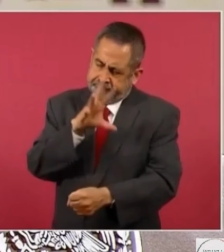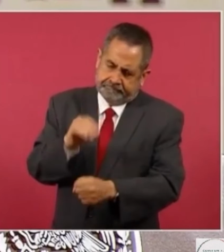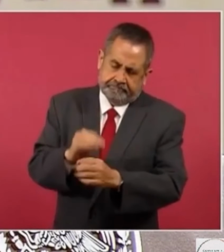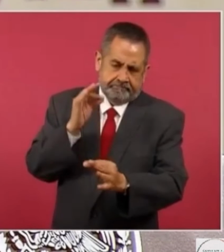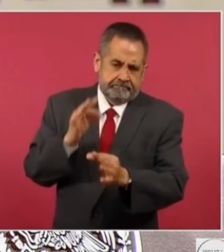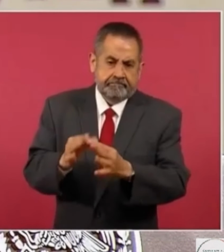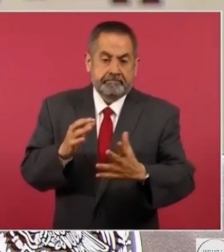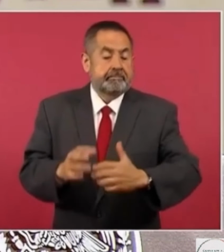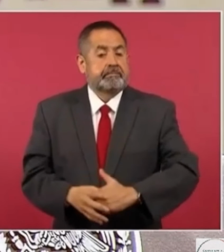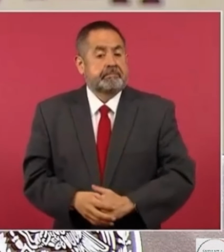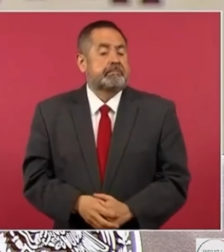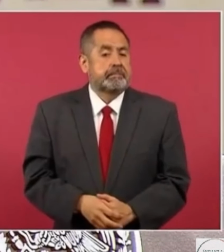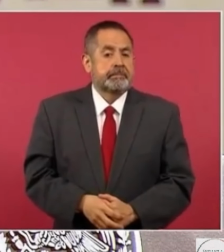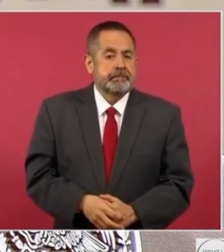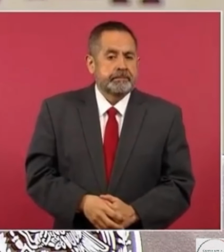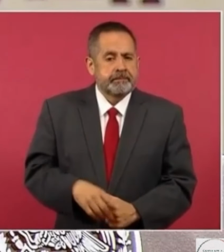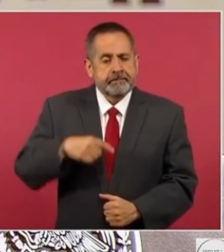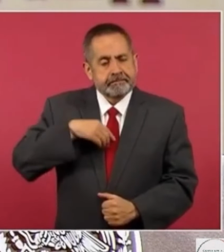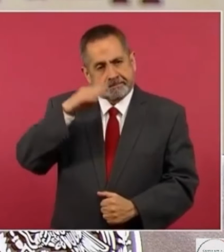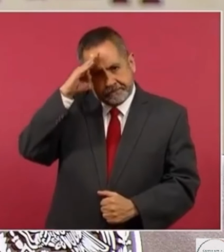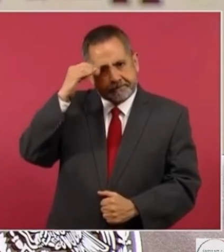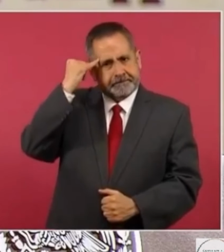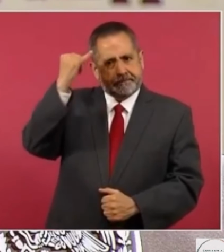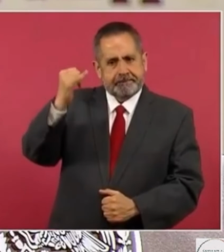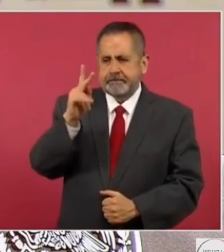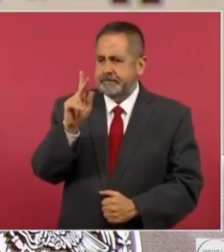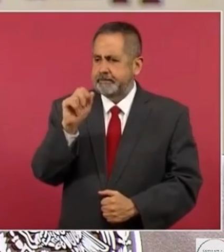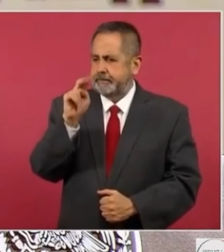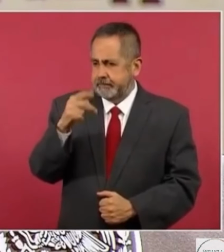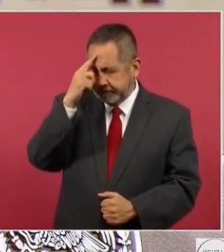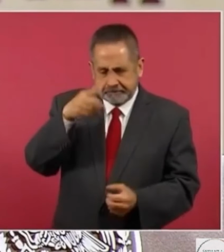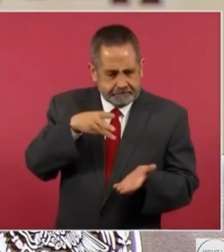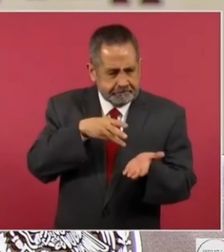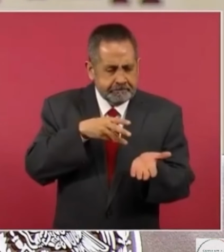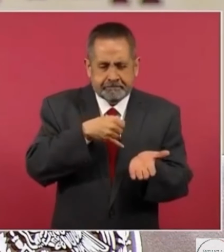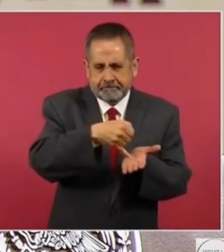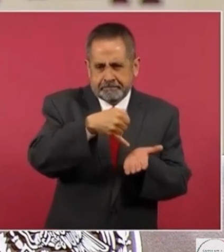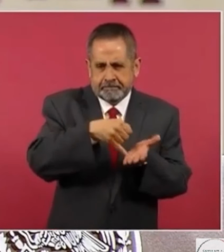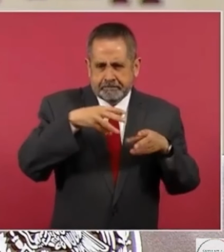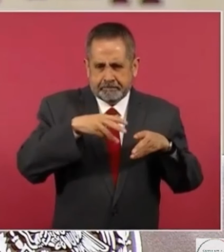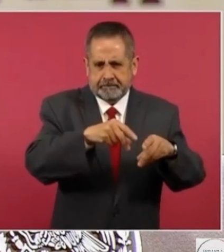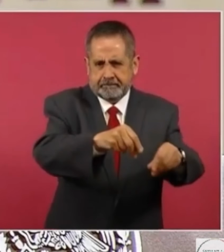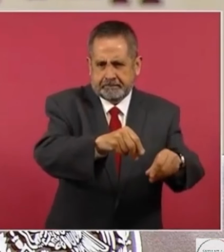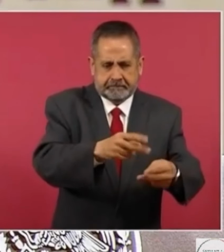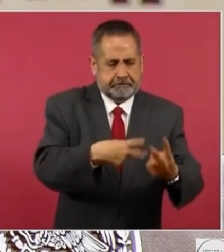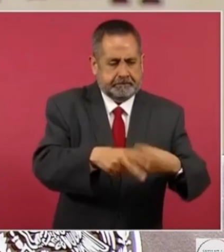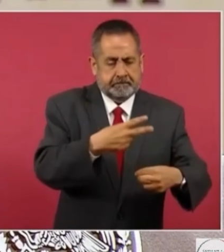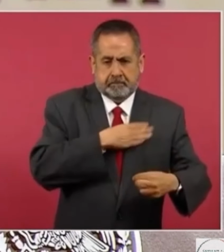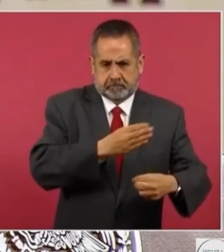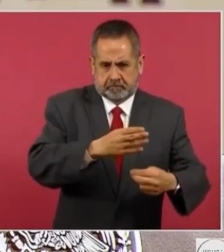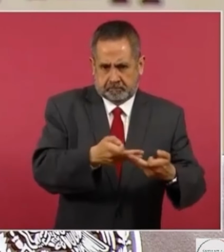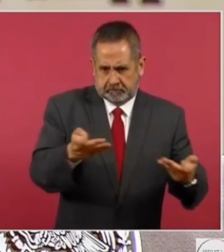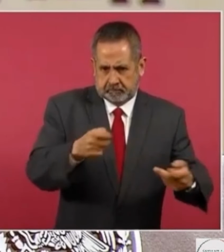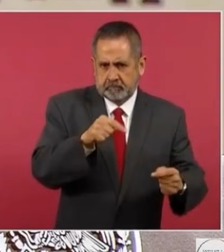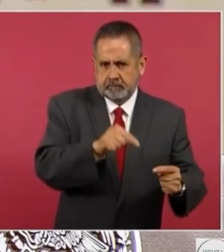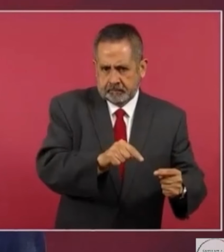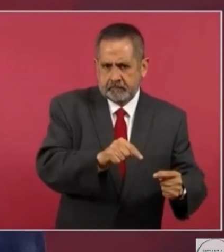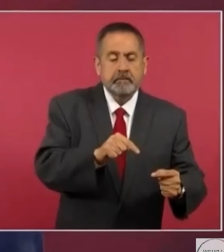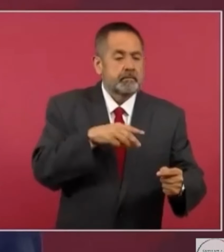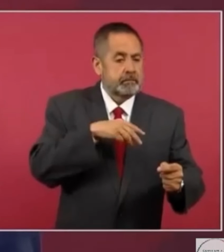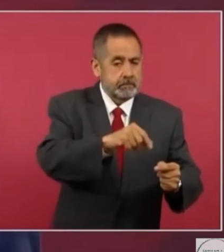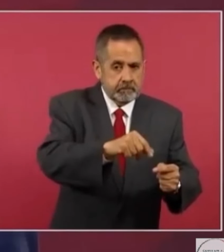La estrategia para atender este programa de fertilizantes este año, vamos a enviarlo desde nuestras